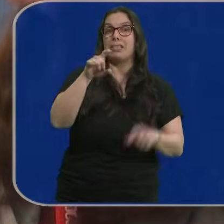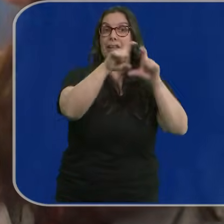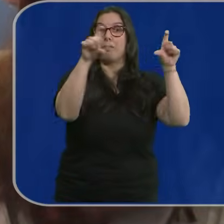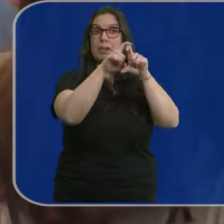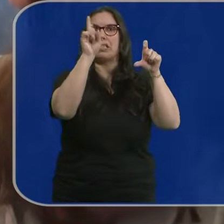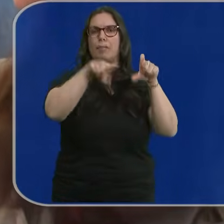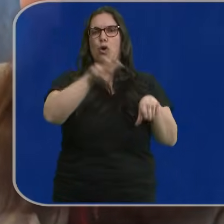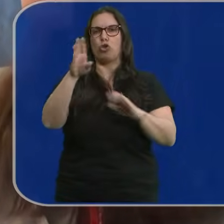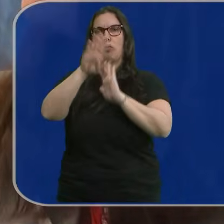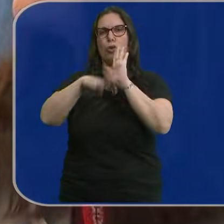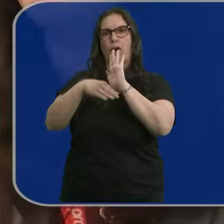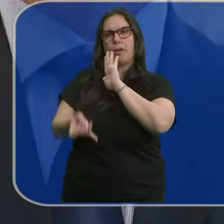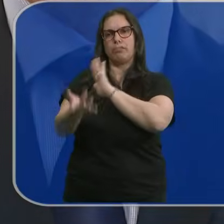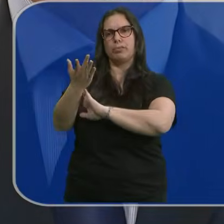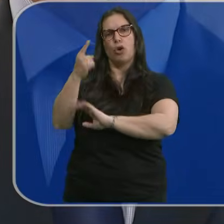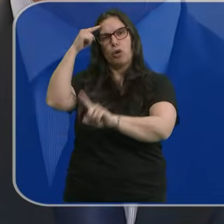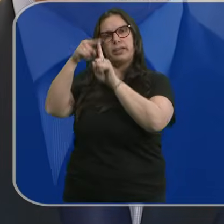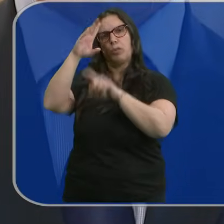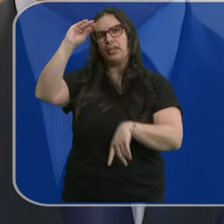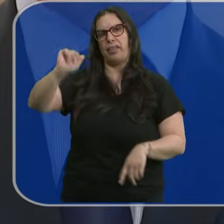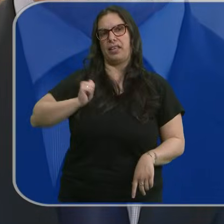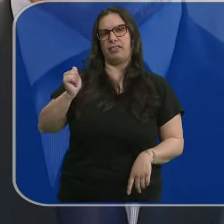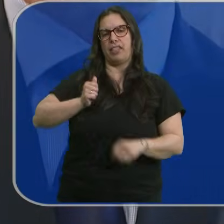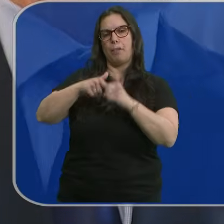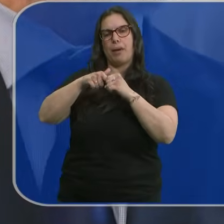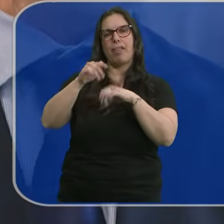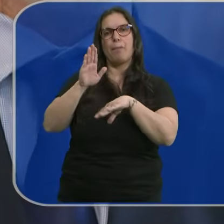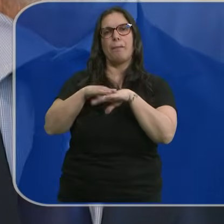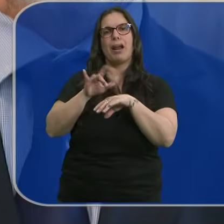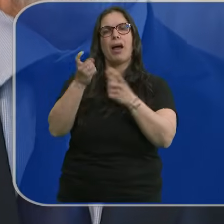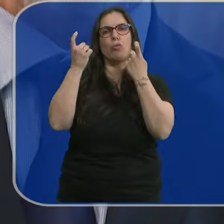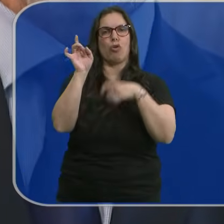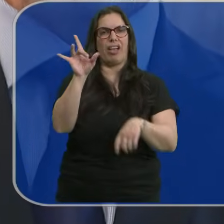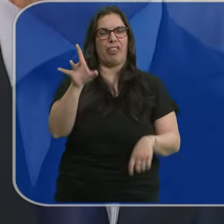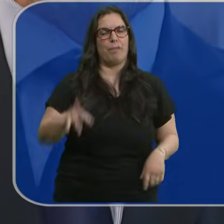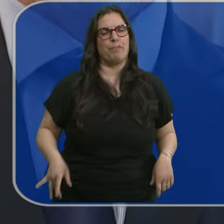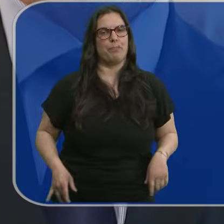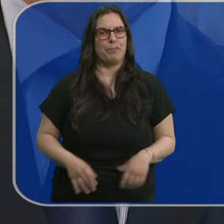en marcha otro programa orientado en la inteligencia artificial con plazas para 15 alumnos.